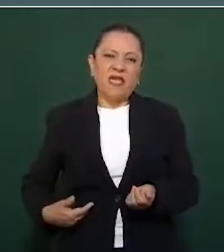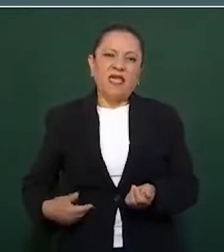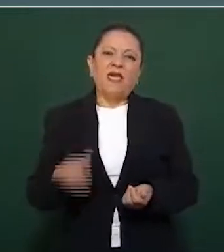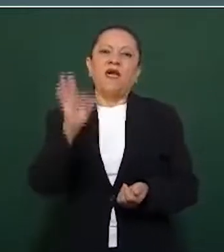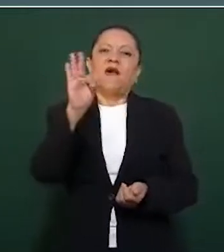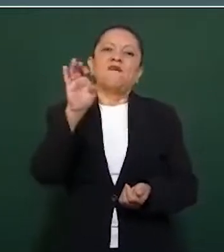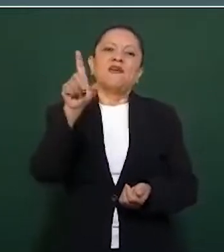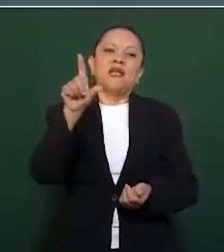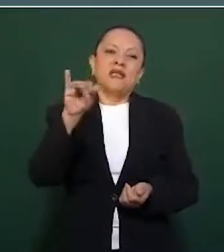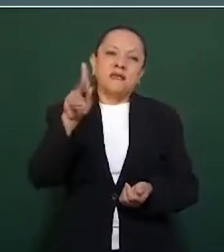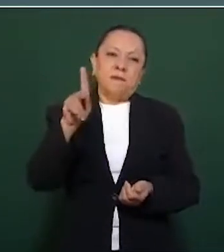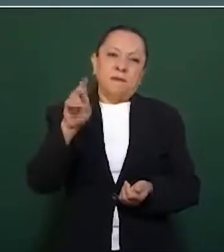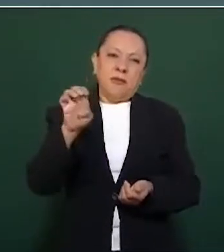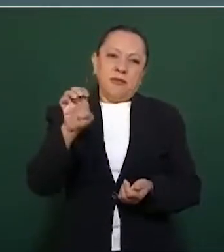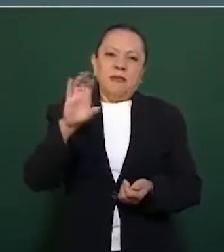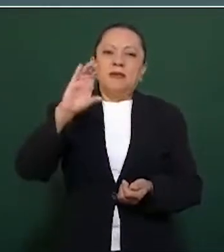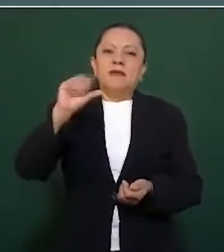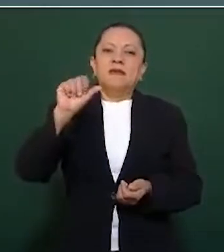terminó como